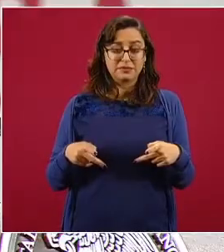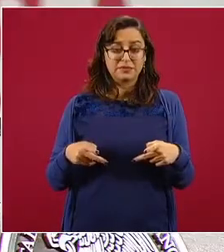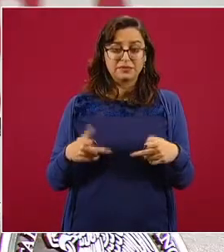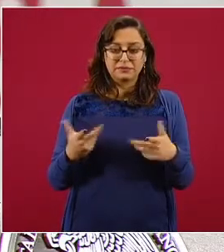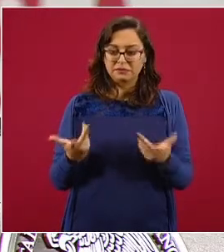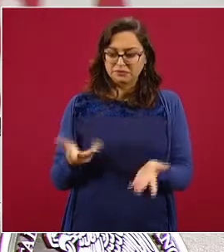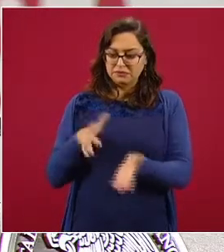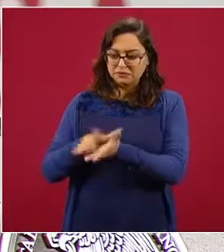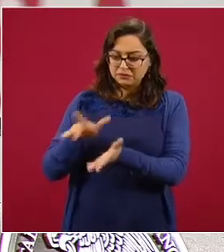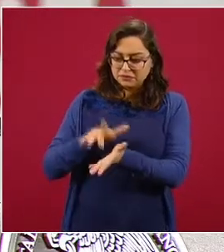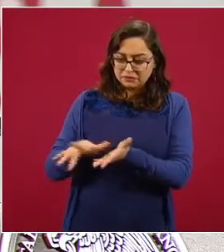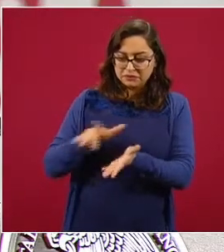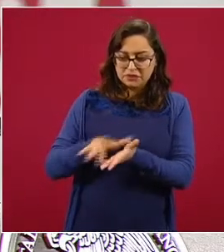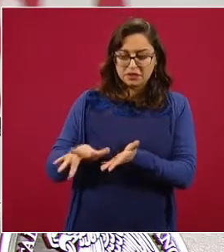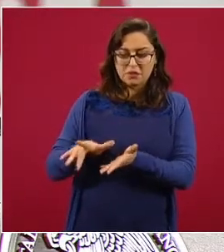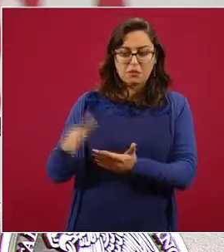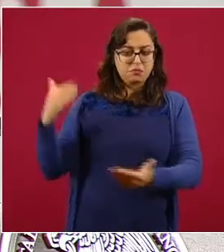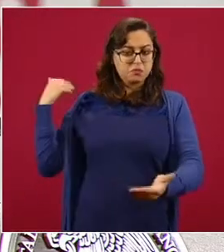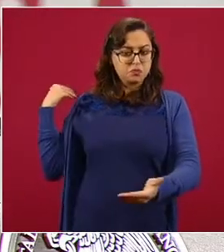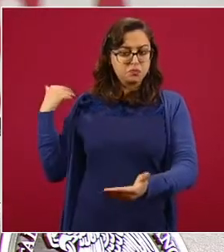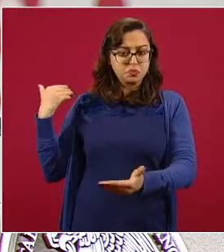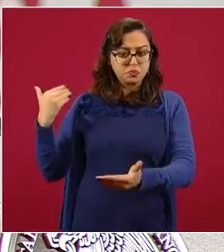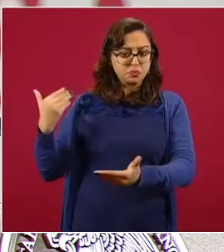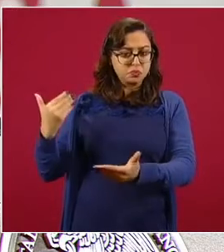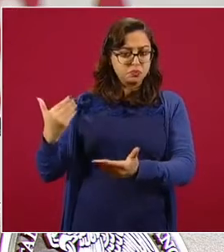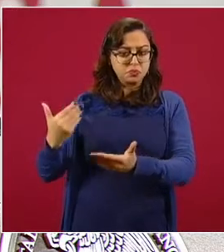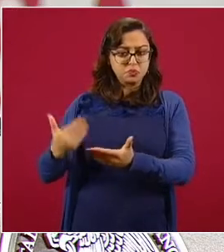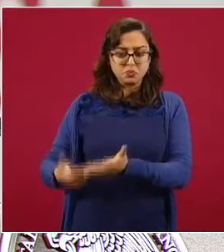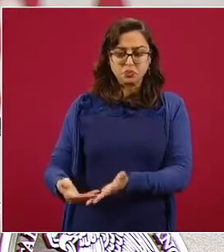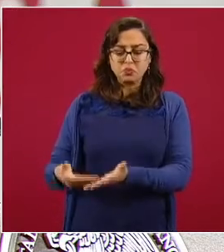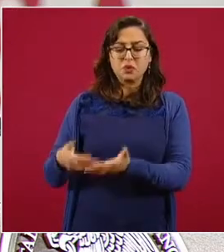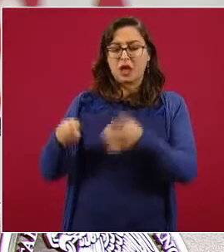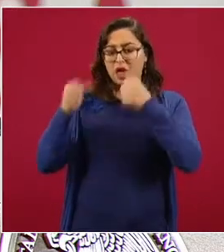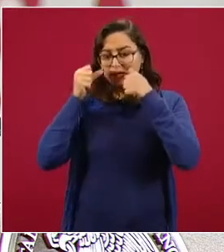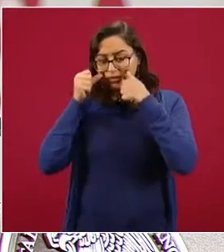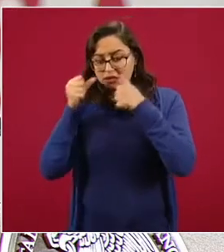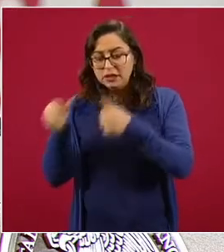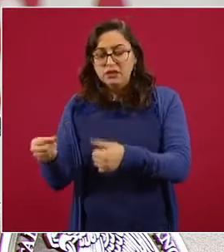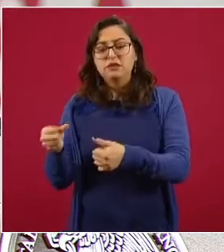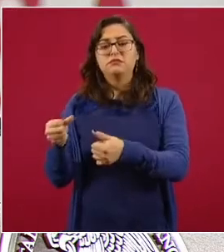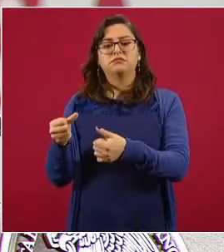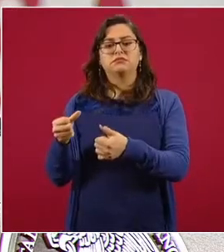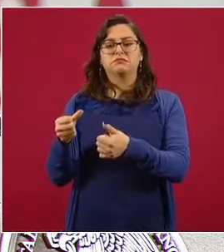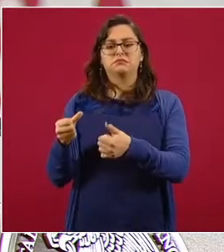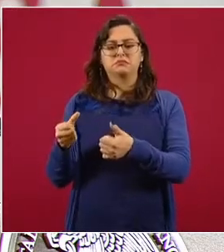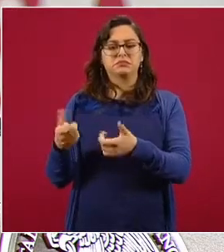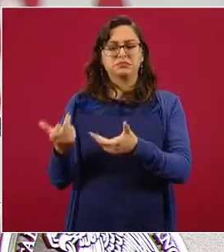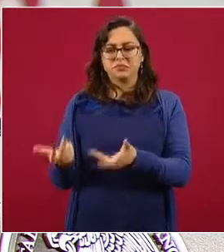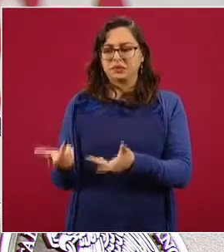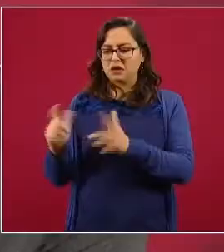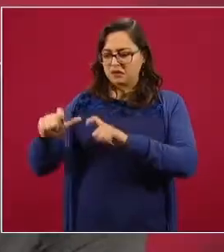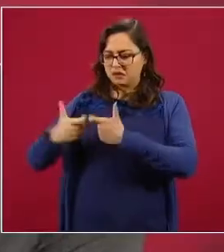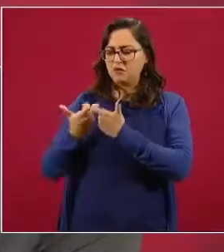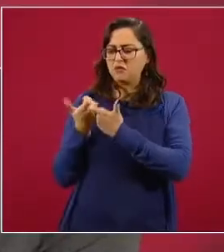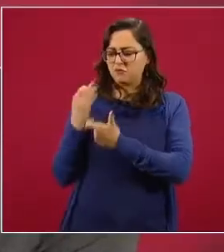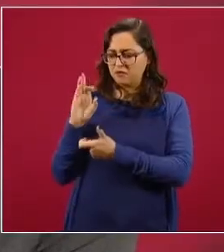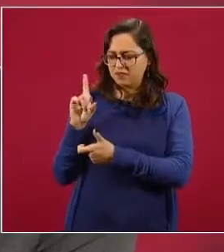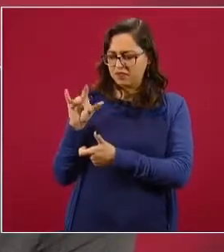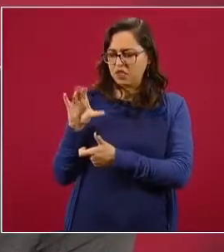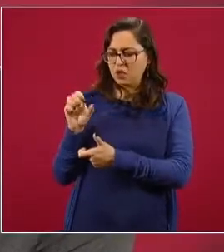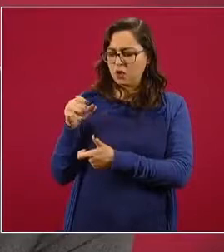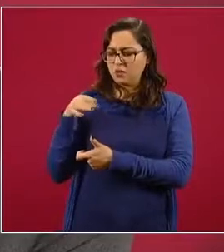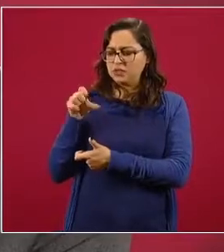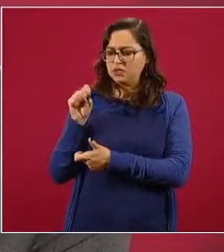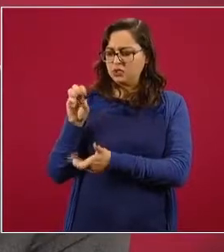un reconocimiento de atención a través de estos fideicomisos.